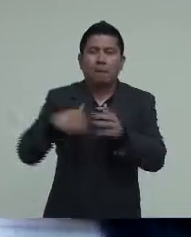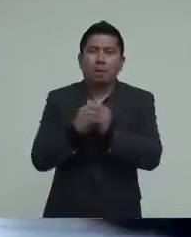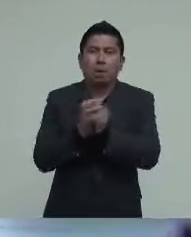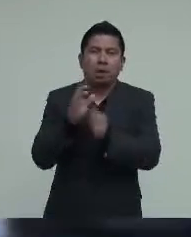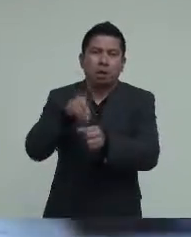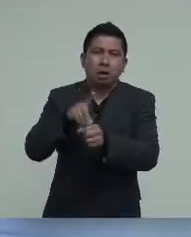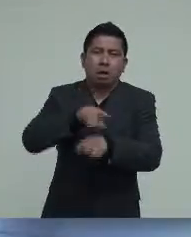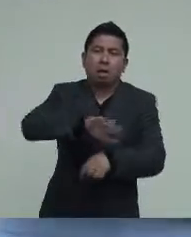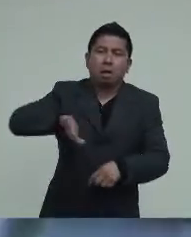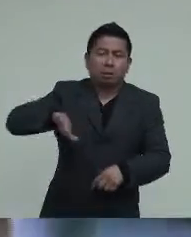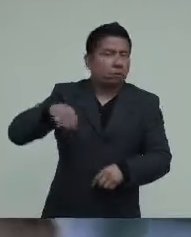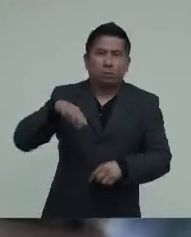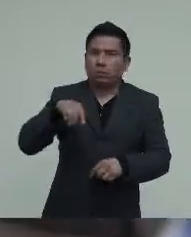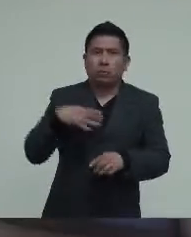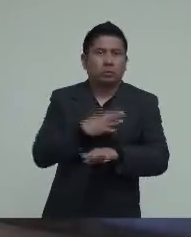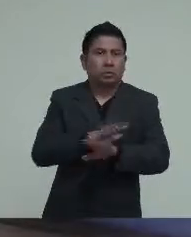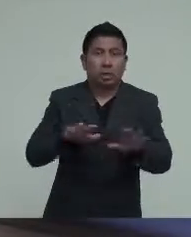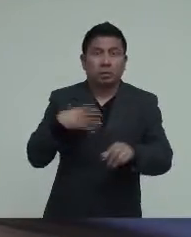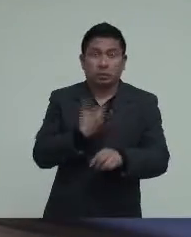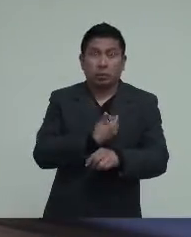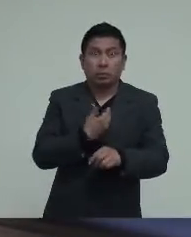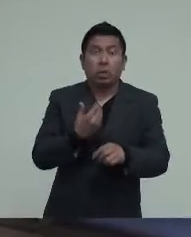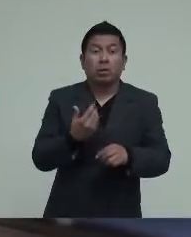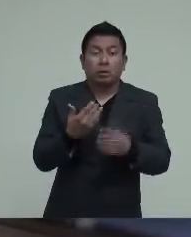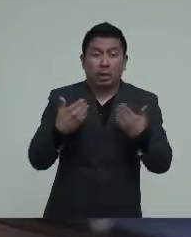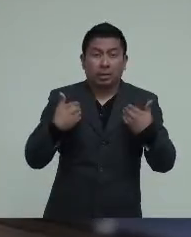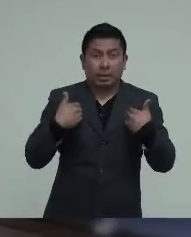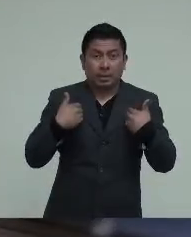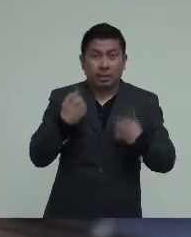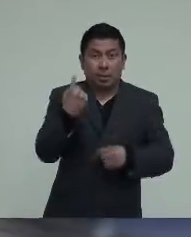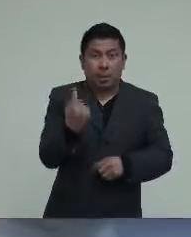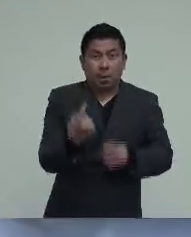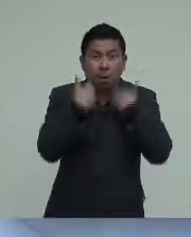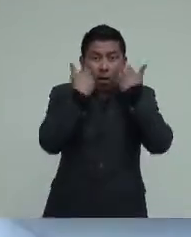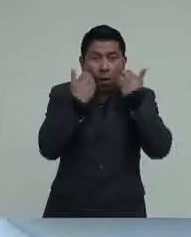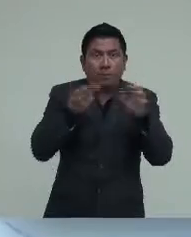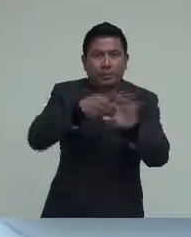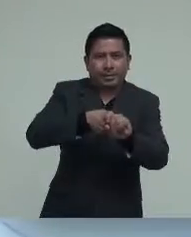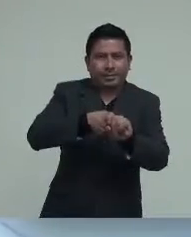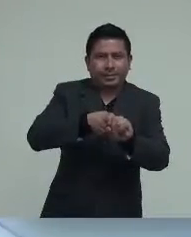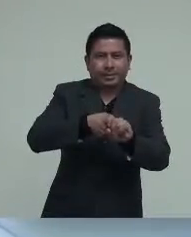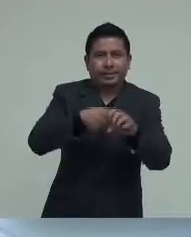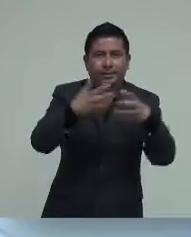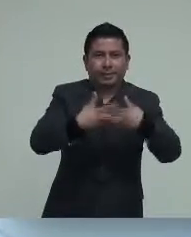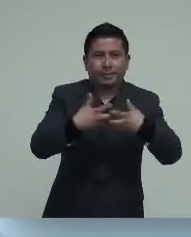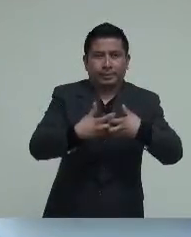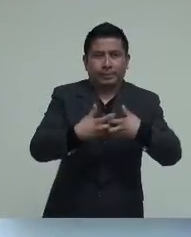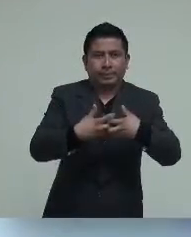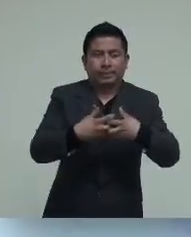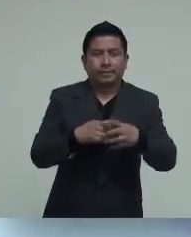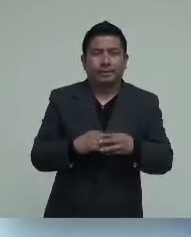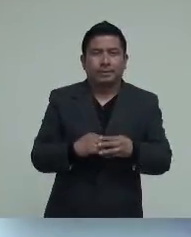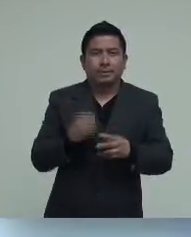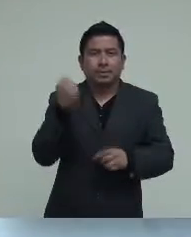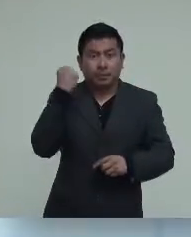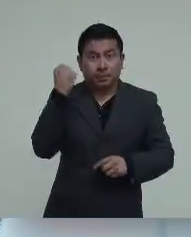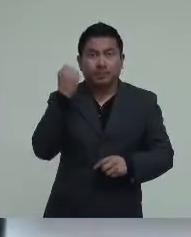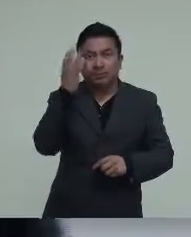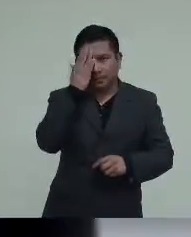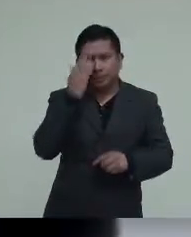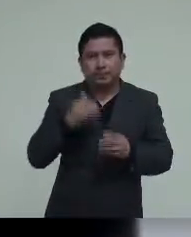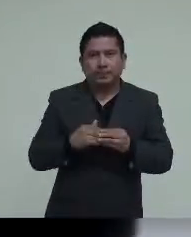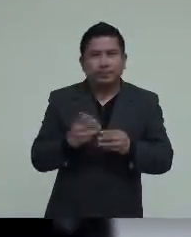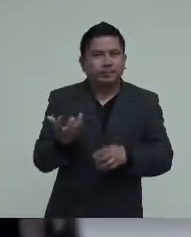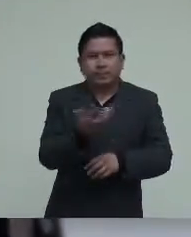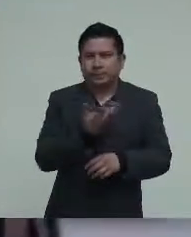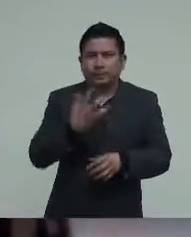sus problemas de discapacidad. Ahora ya contamos con un joven que está empleado en una de las sucursales. Es